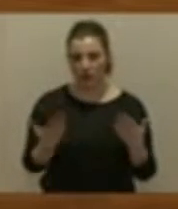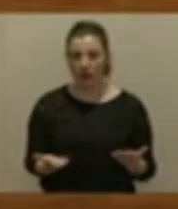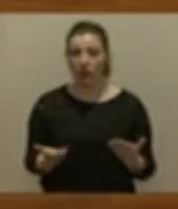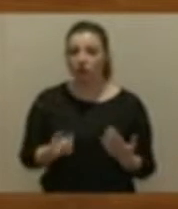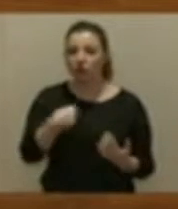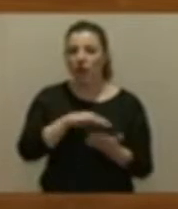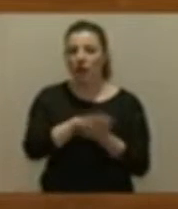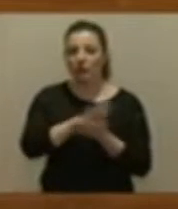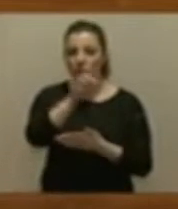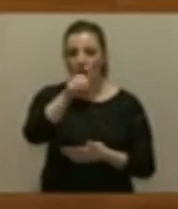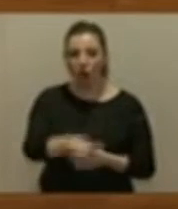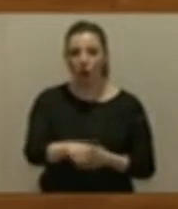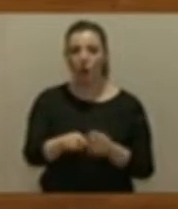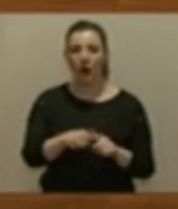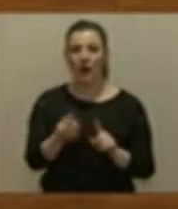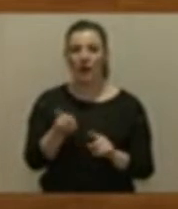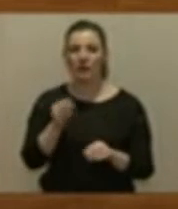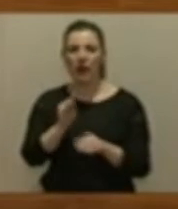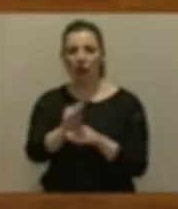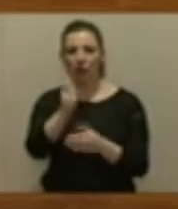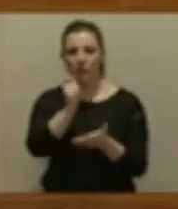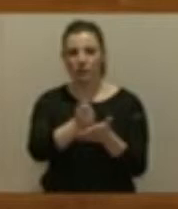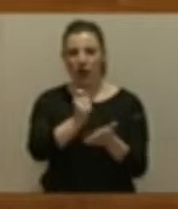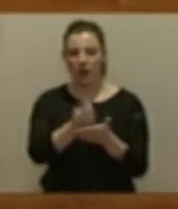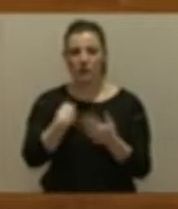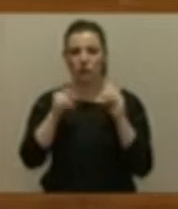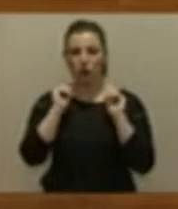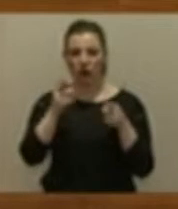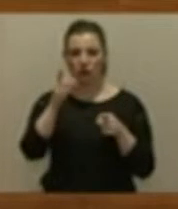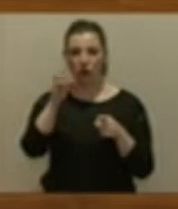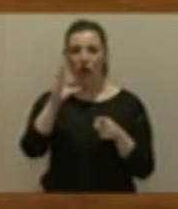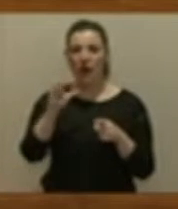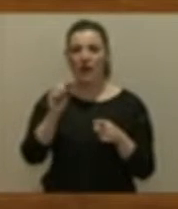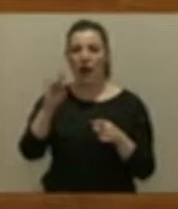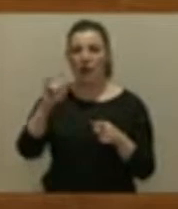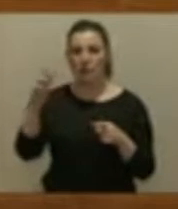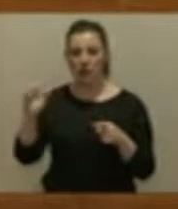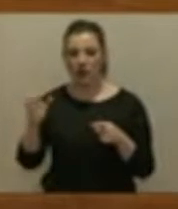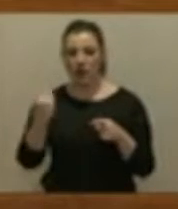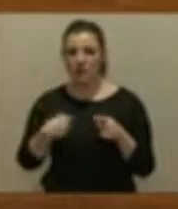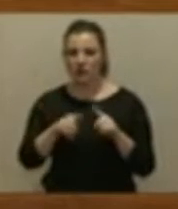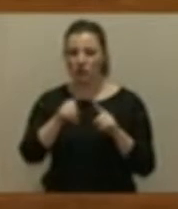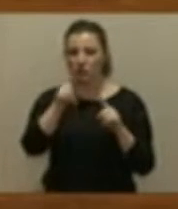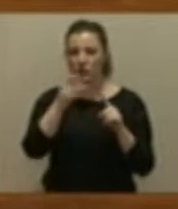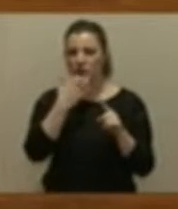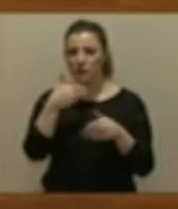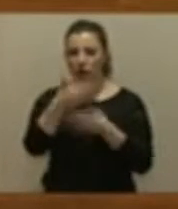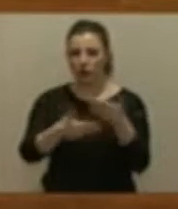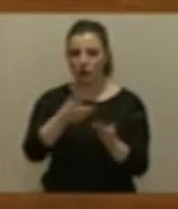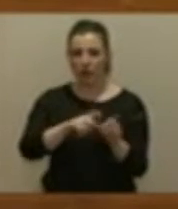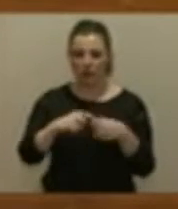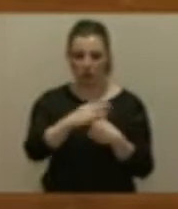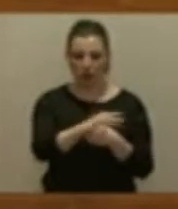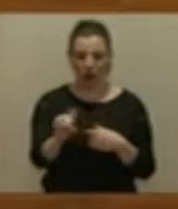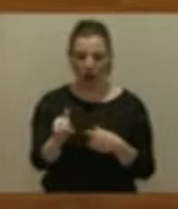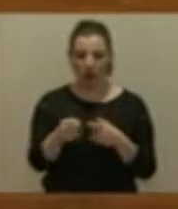¿Estaríamos hablando hoy de pagar una indemnización millonaria en el caso Caipe a los promotores del Algarrobico asturiano si existieran procesos participativos en los